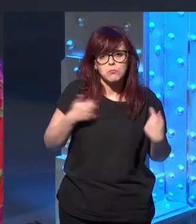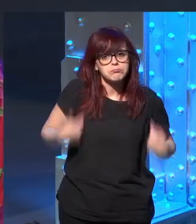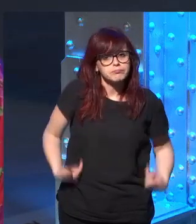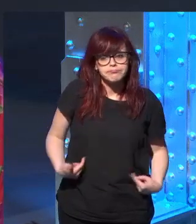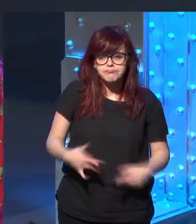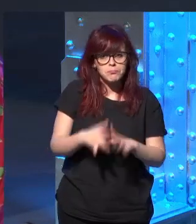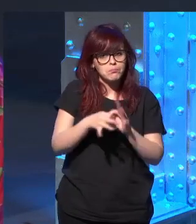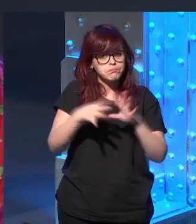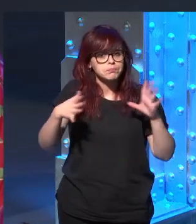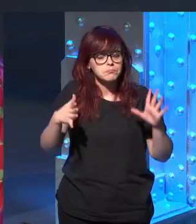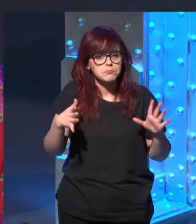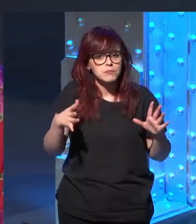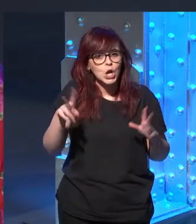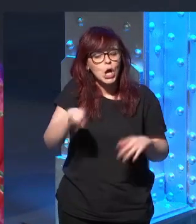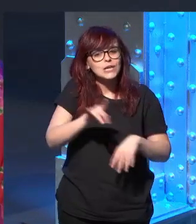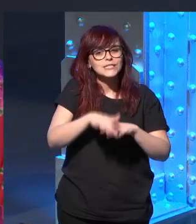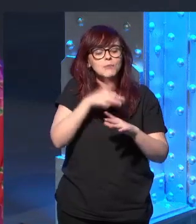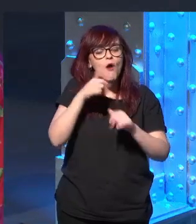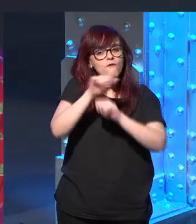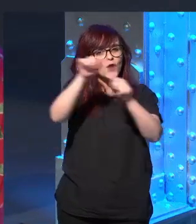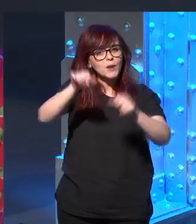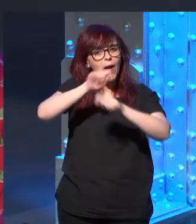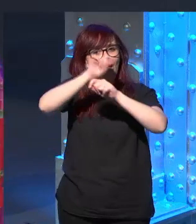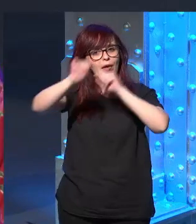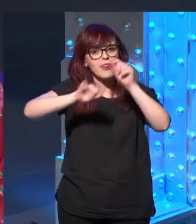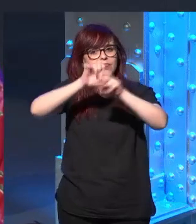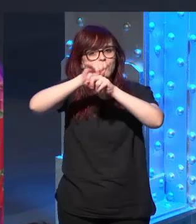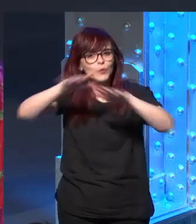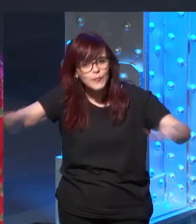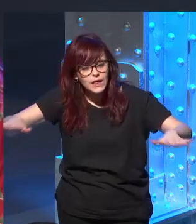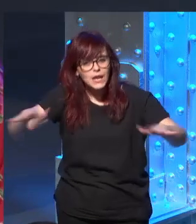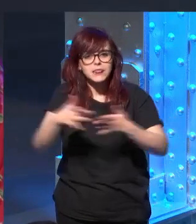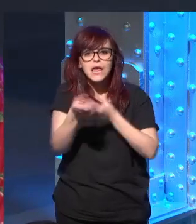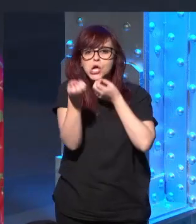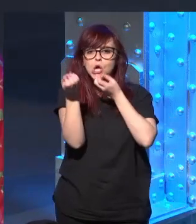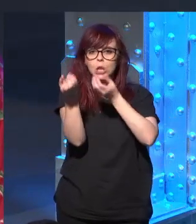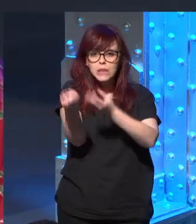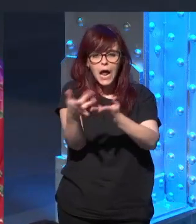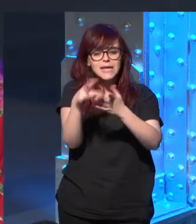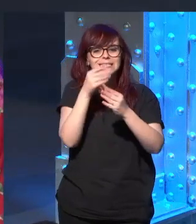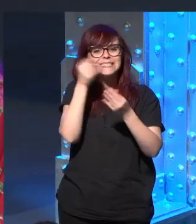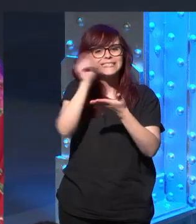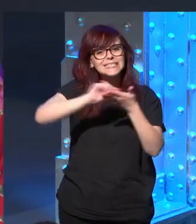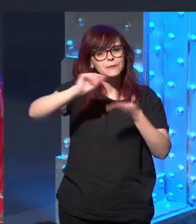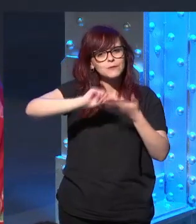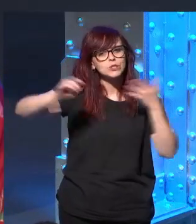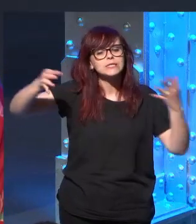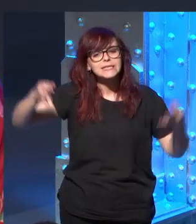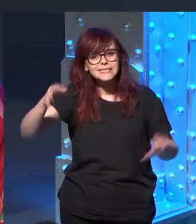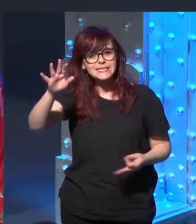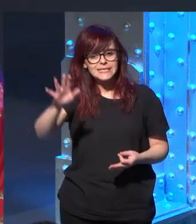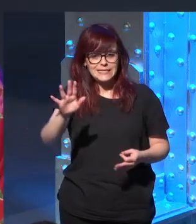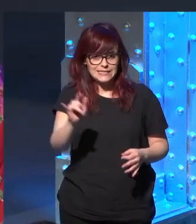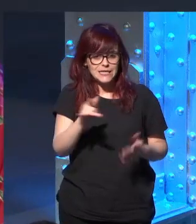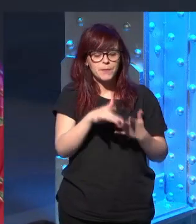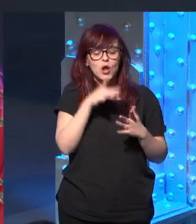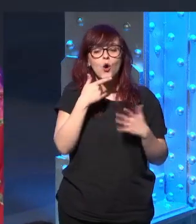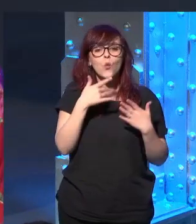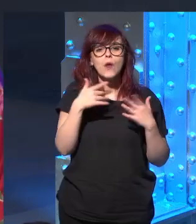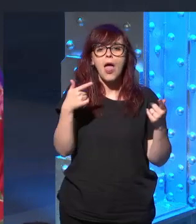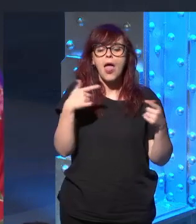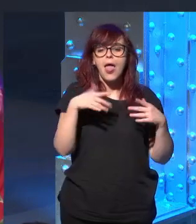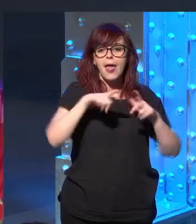no. Que sí que ha cambiado la manera de difundir, de contar lo que escribimos, etcétera. Que publicar ahora en una editorial